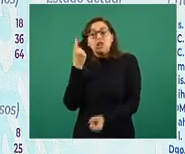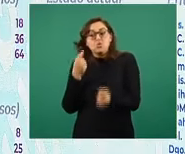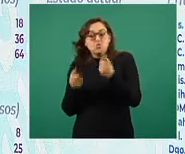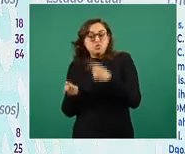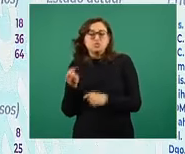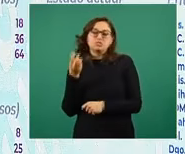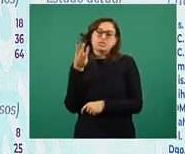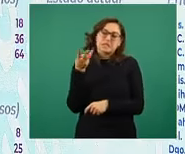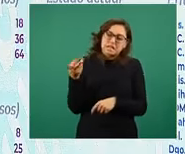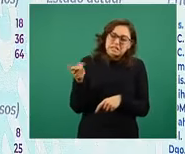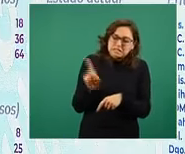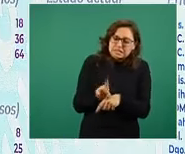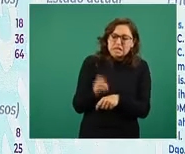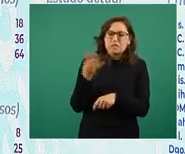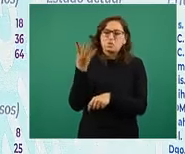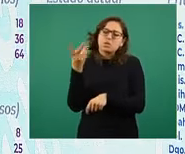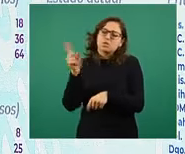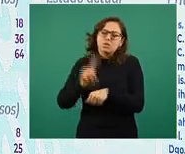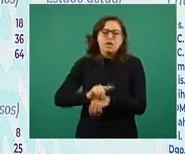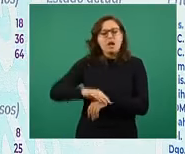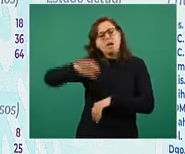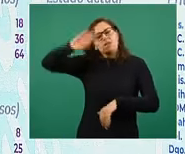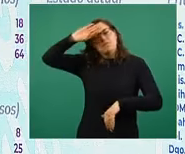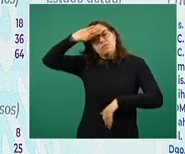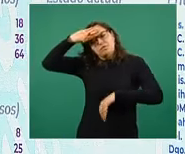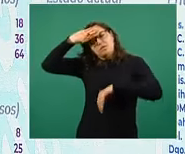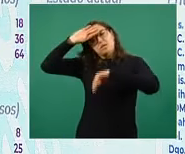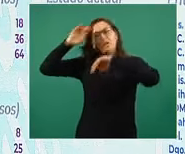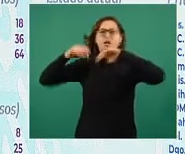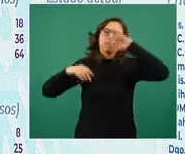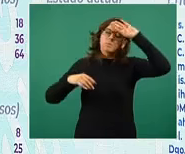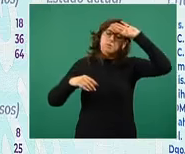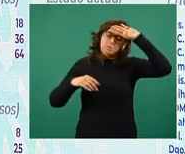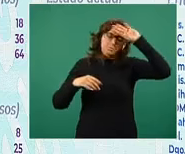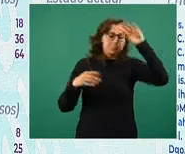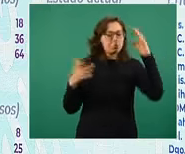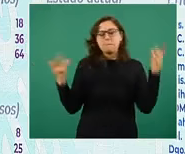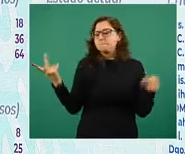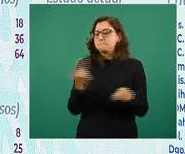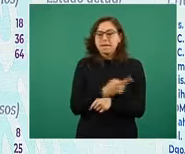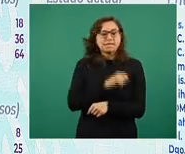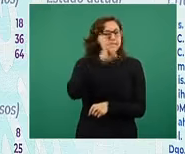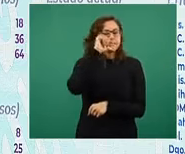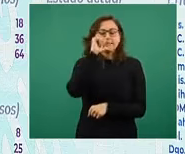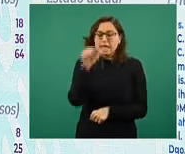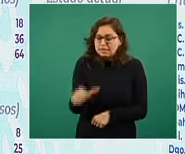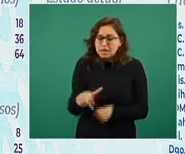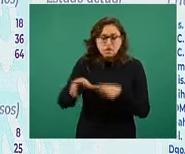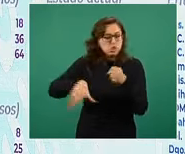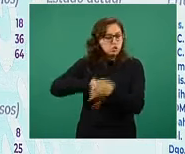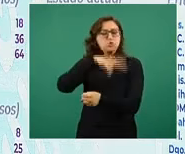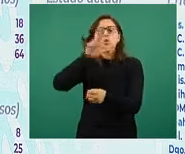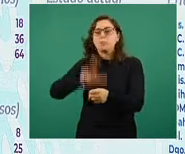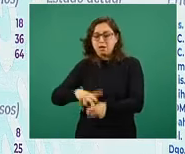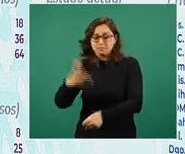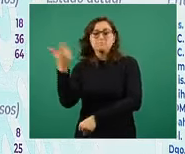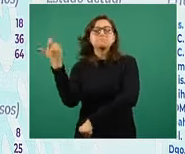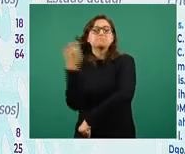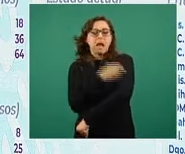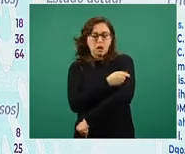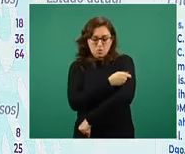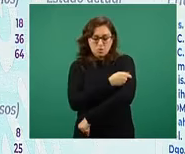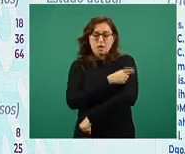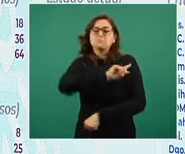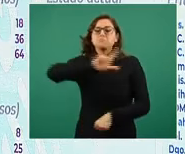que es una de las reacciones que puede haber, es una reacción esperada en las personas que se vacunan. Las vacunas pueden inducir fiebre